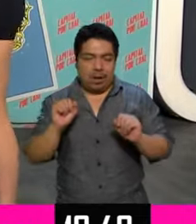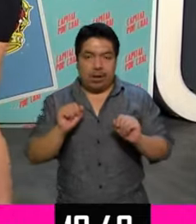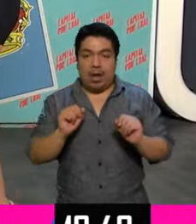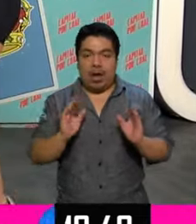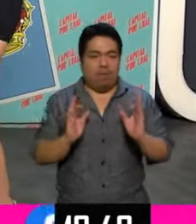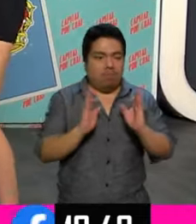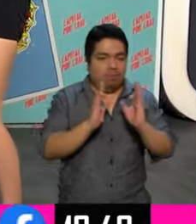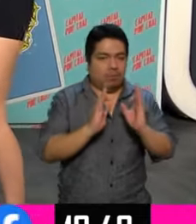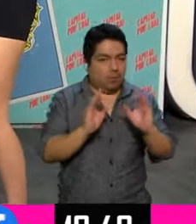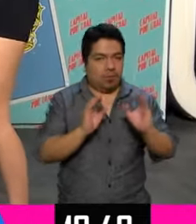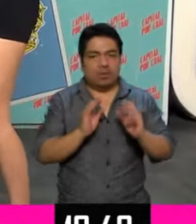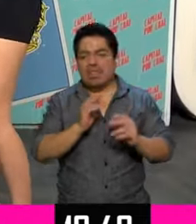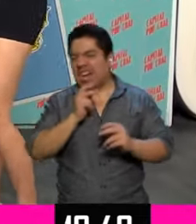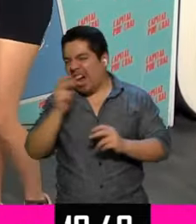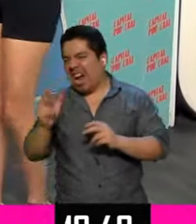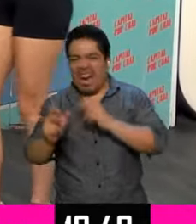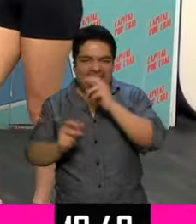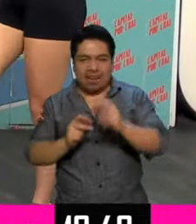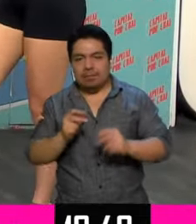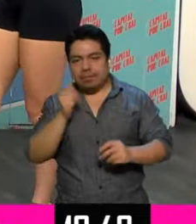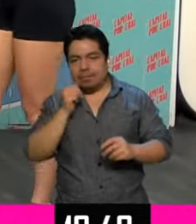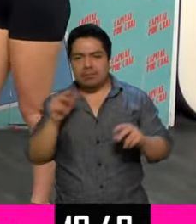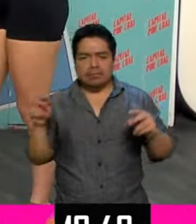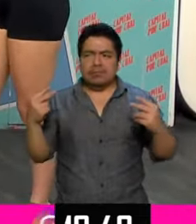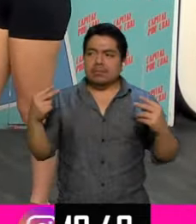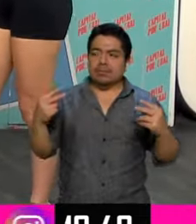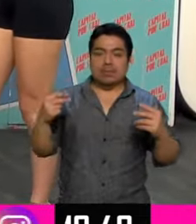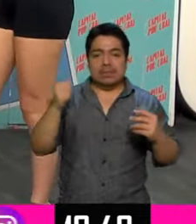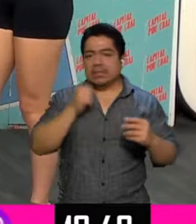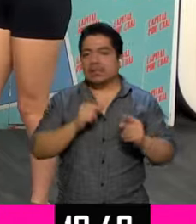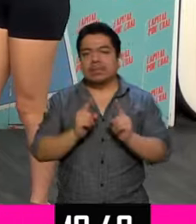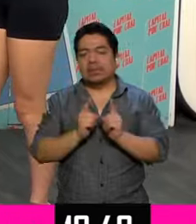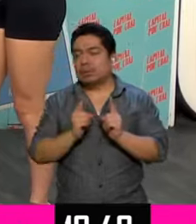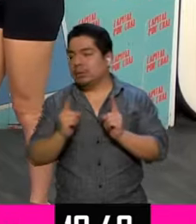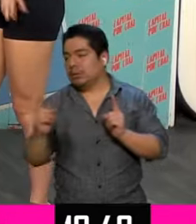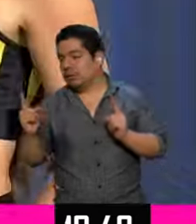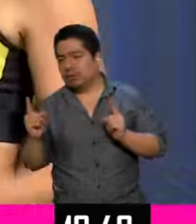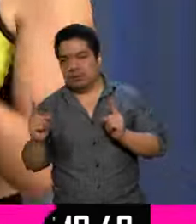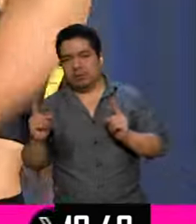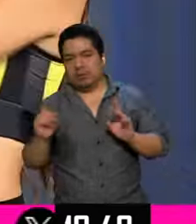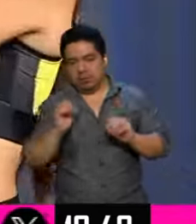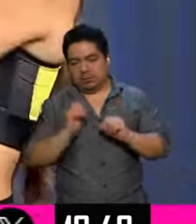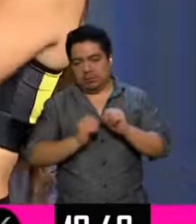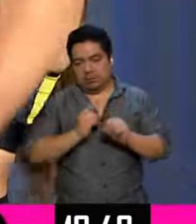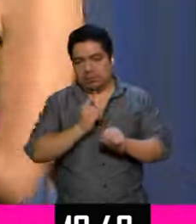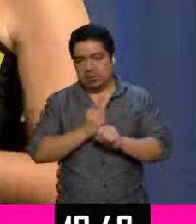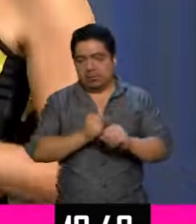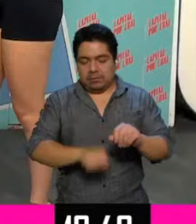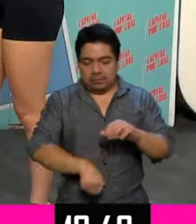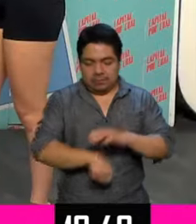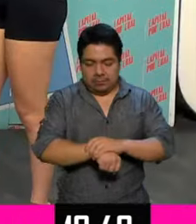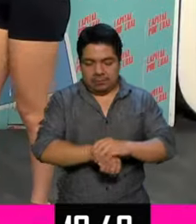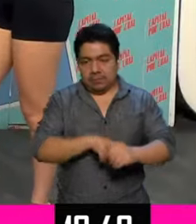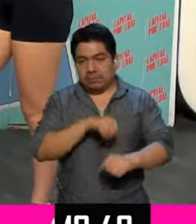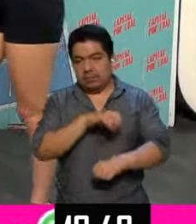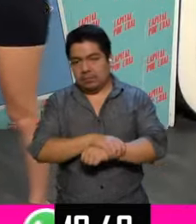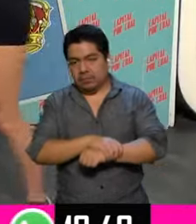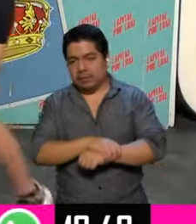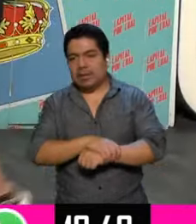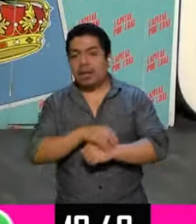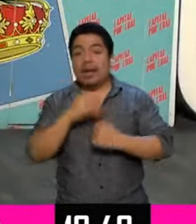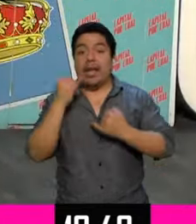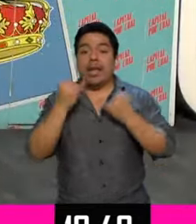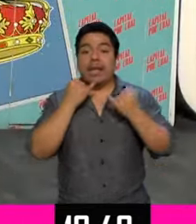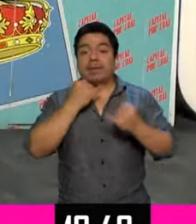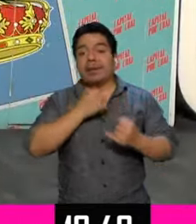jamás. Y gritar, no, para que alguien sí, vea. Sí, claro. Siempre no, alejarme. Si ahora, tengo la oportunidad. Es una... Esa es muñecas. Pero cuello. Ya te apergó yo. Sí, ay, ya,